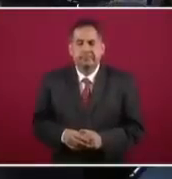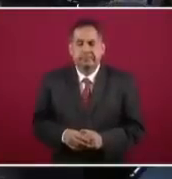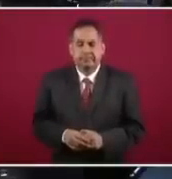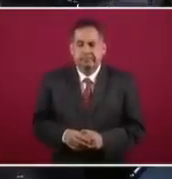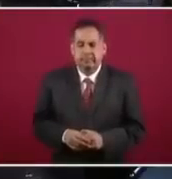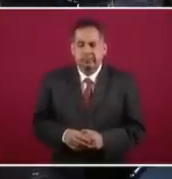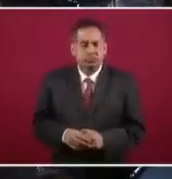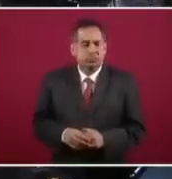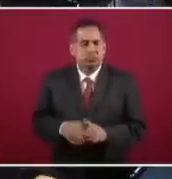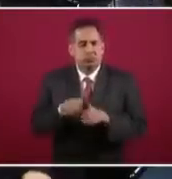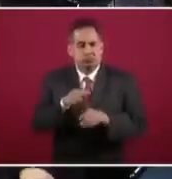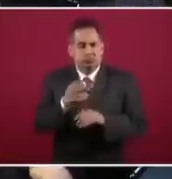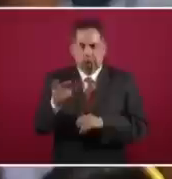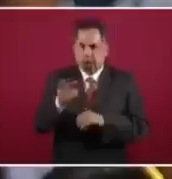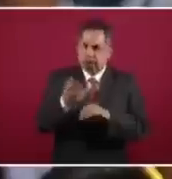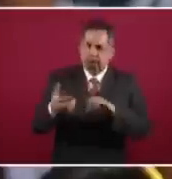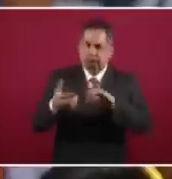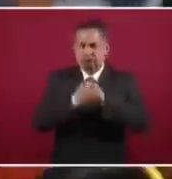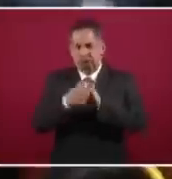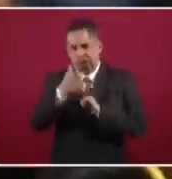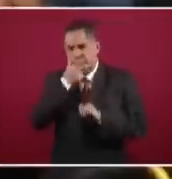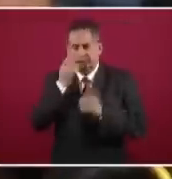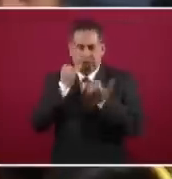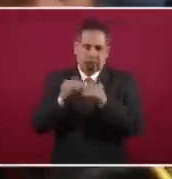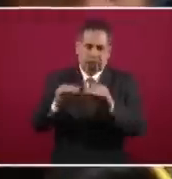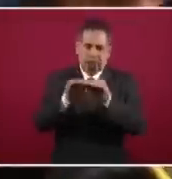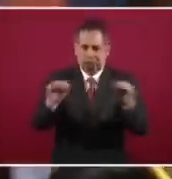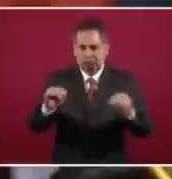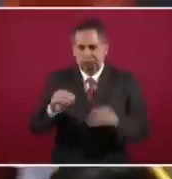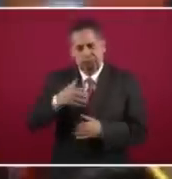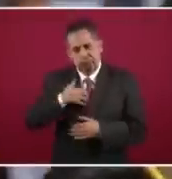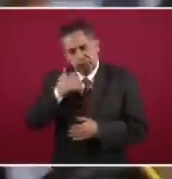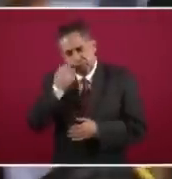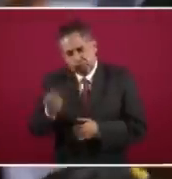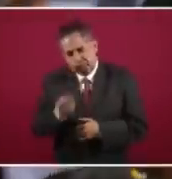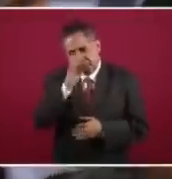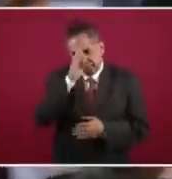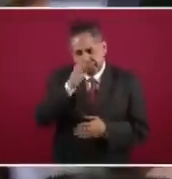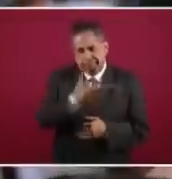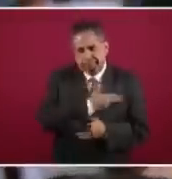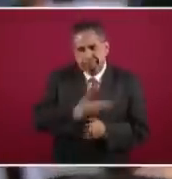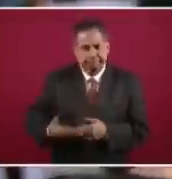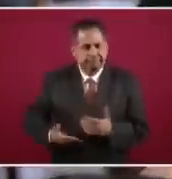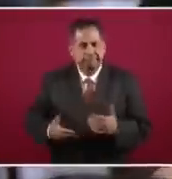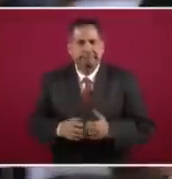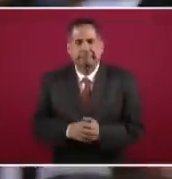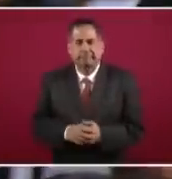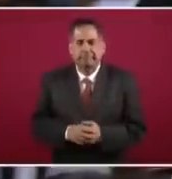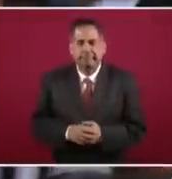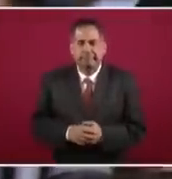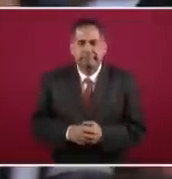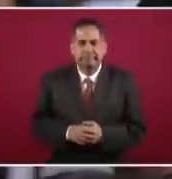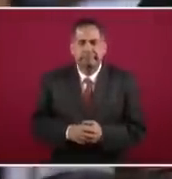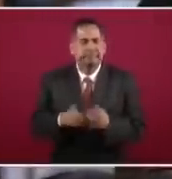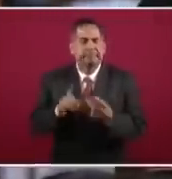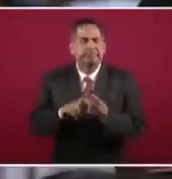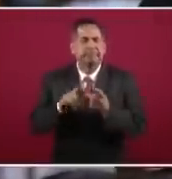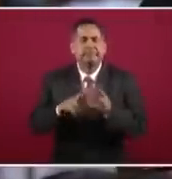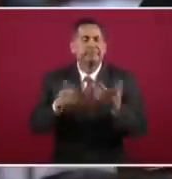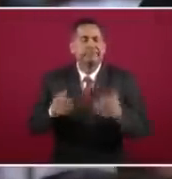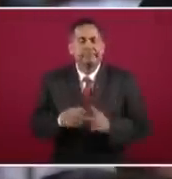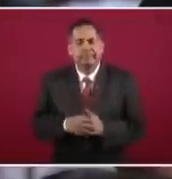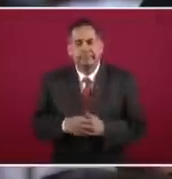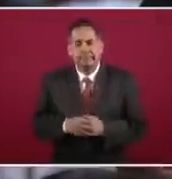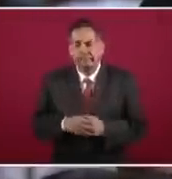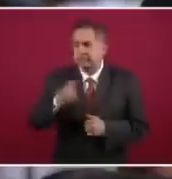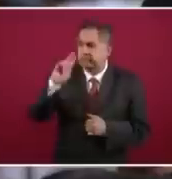En el marco de este acuerdo por la igualdad, yo quiero preguntarle, presidente, ¿dónde queda también